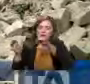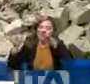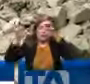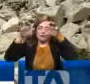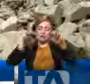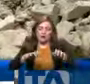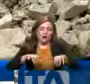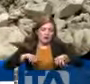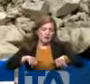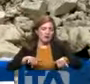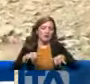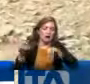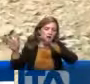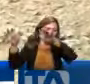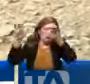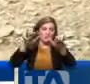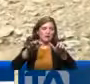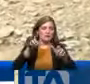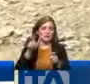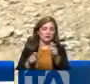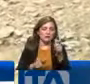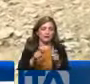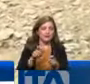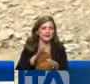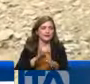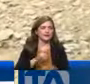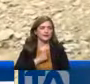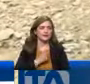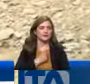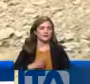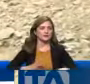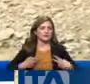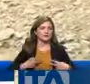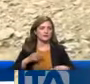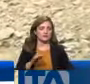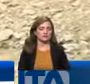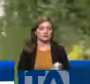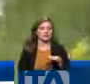permanentes. A pesar de ello, varios ciudadanos arriesgan su integridad